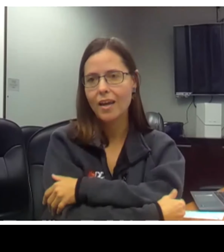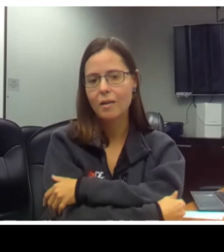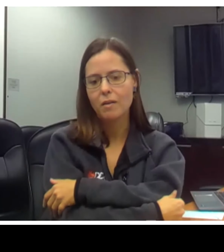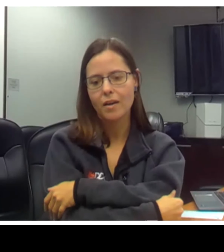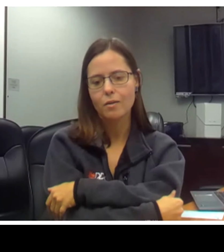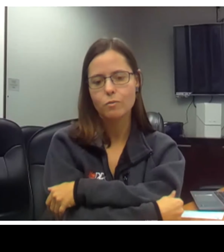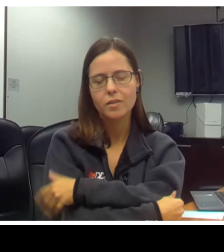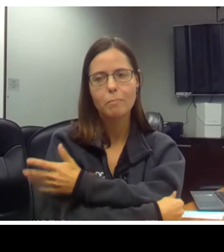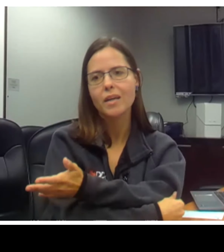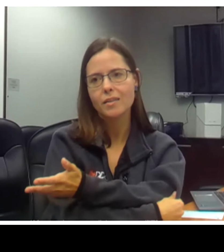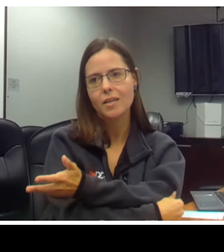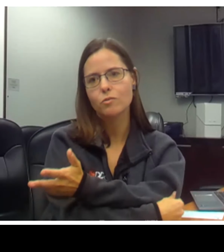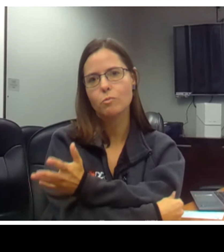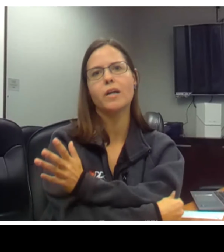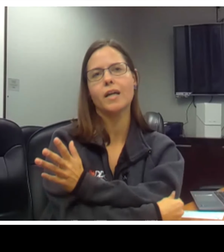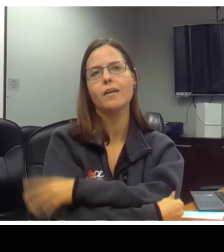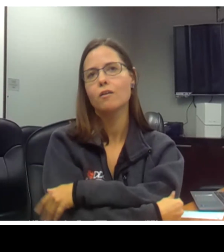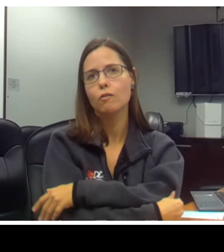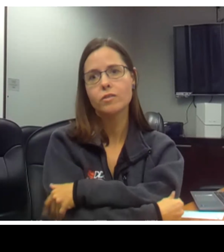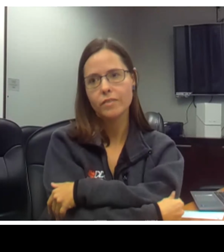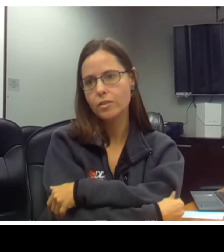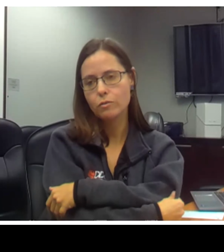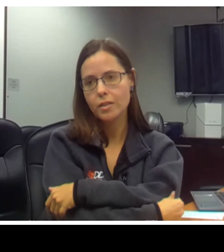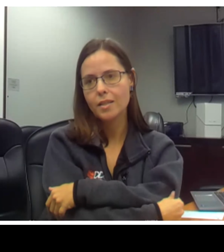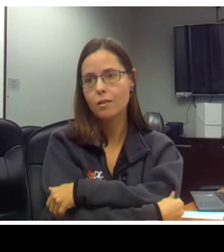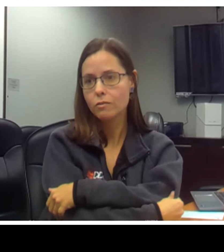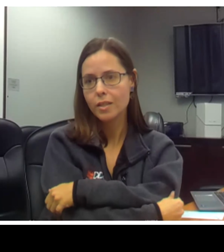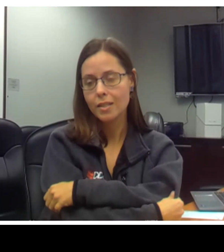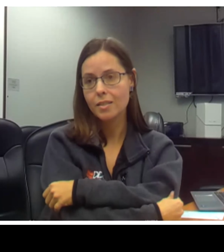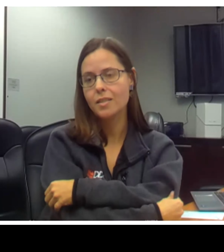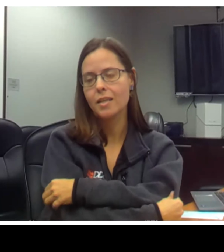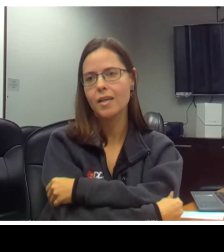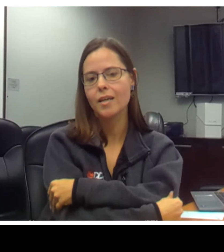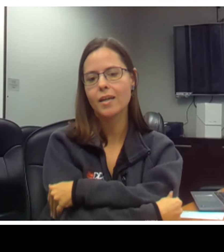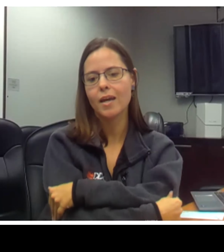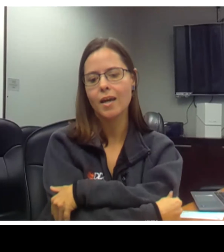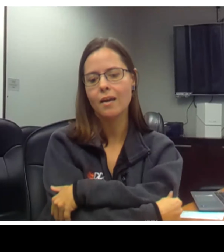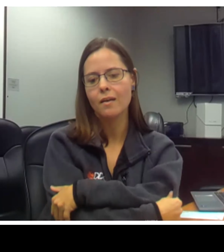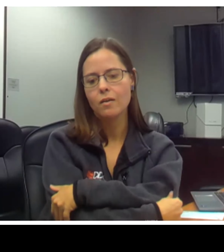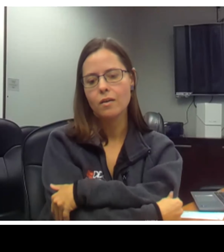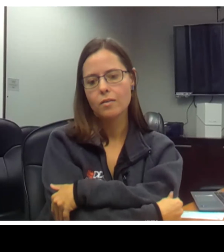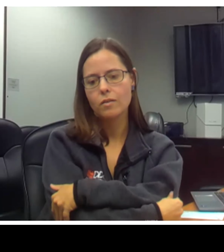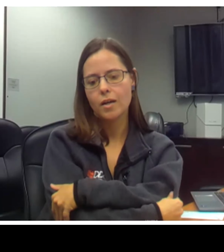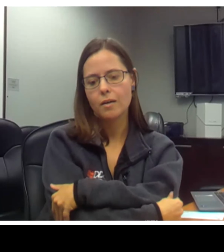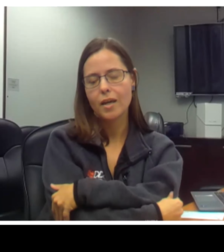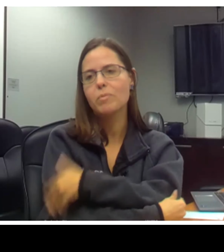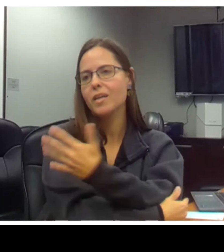escucharle qué usted piensa sobre los servicios de salud de DC y qué